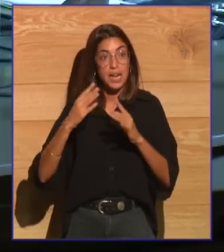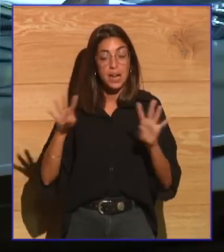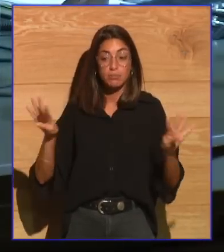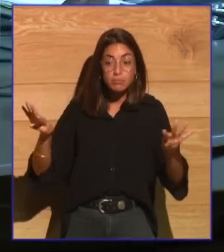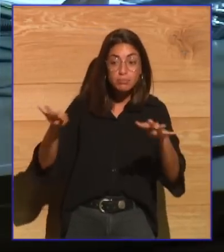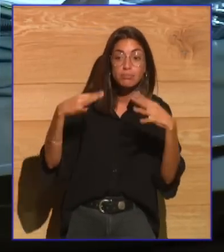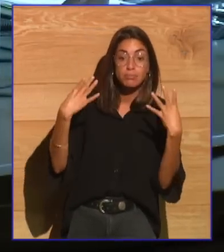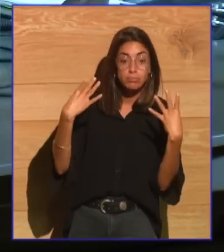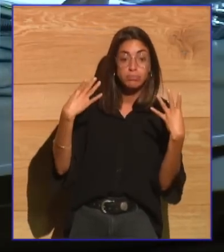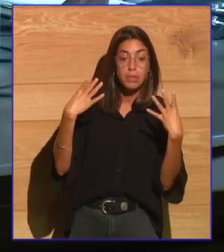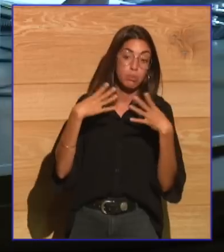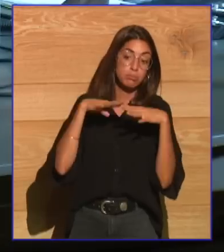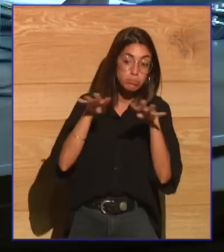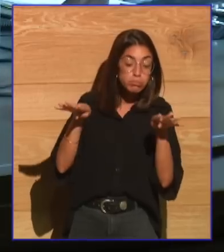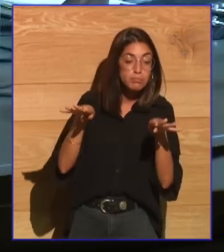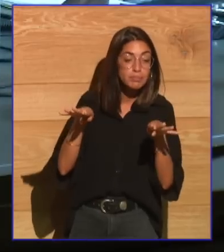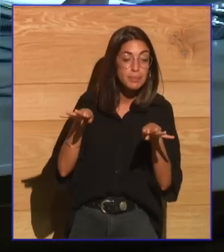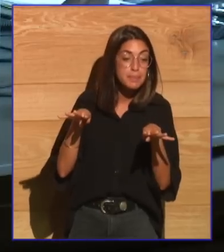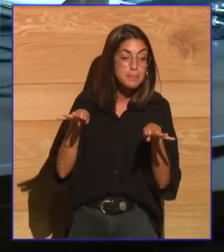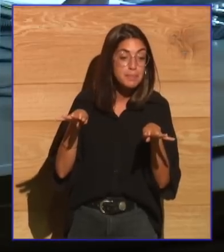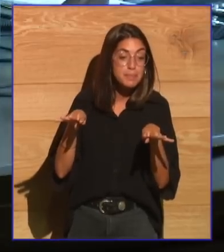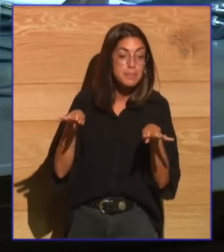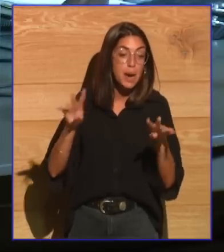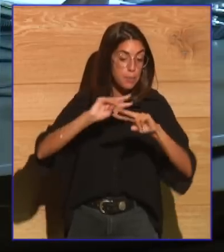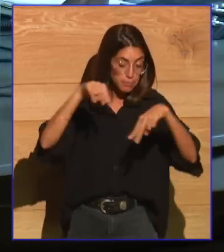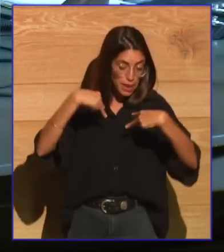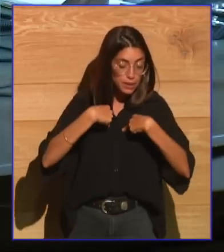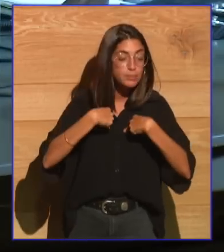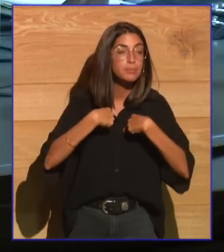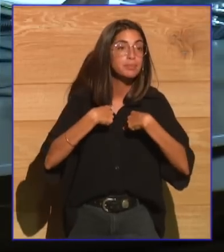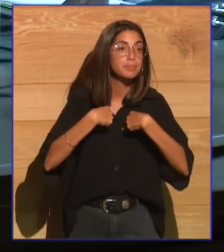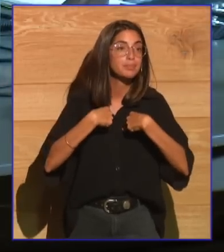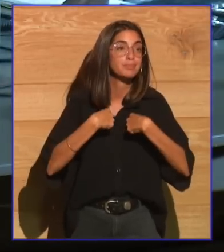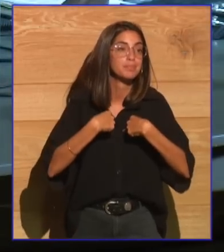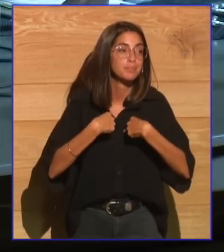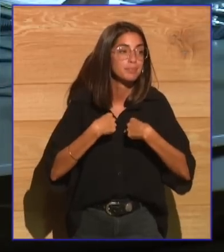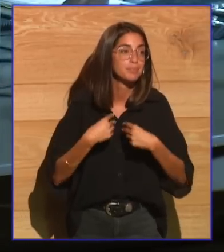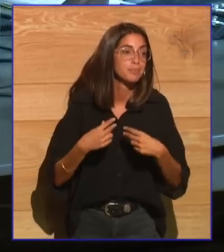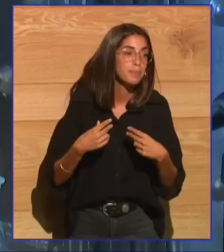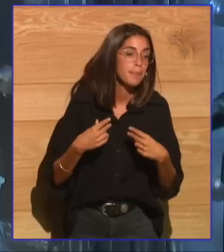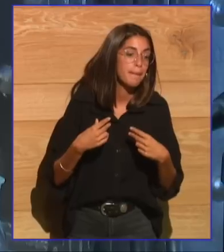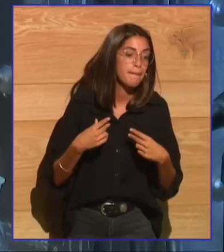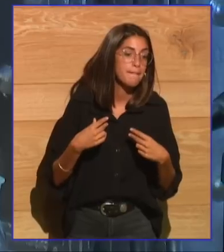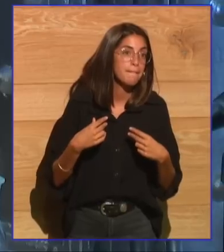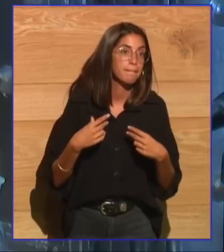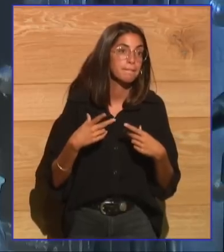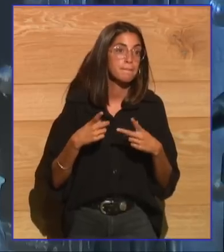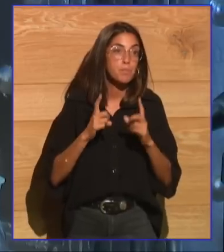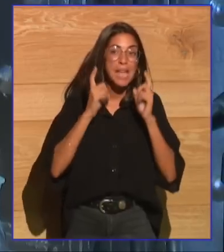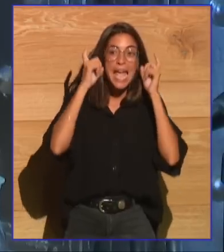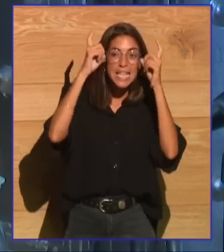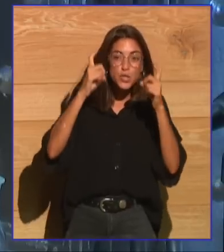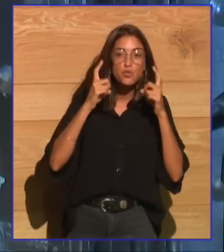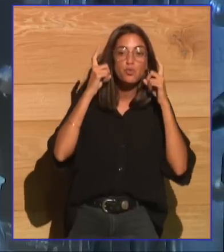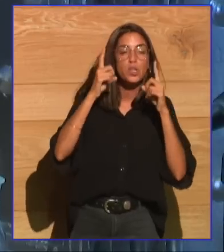mismos arturo pérez pérez expósito se sentaban esto es increíble tiene que ser no en un esfuerzo de